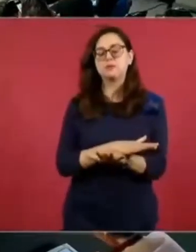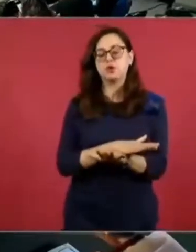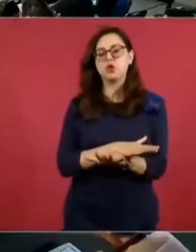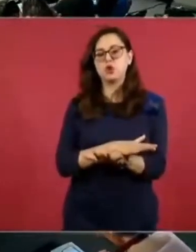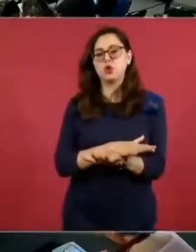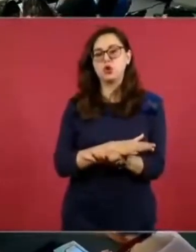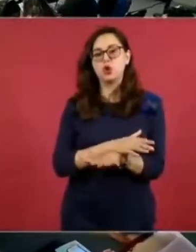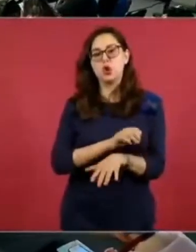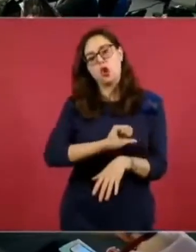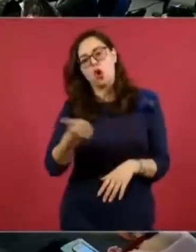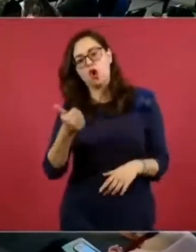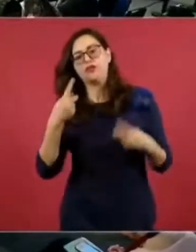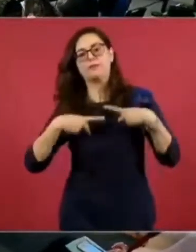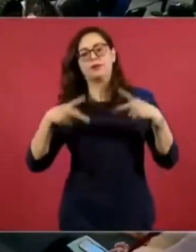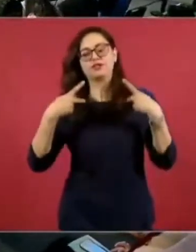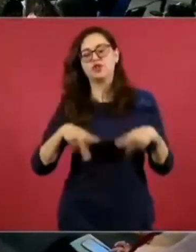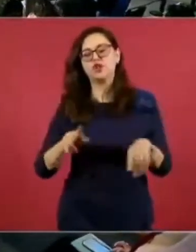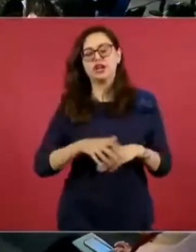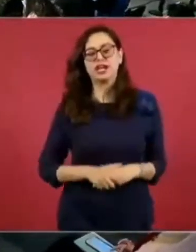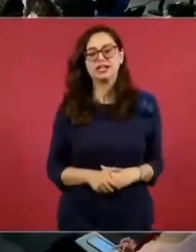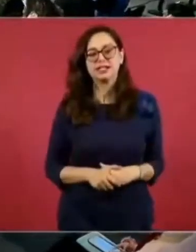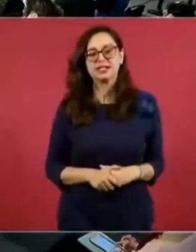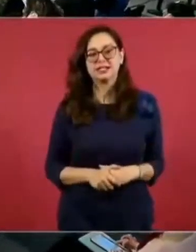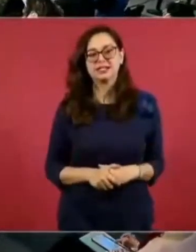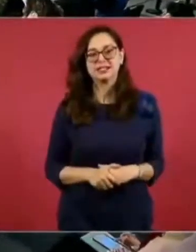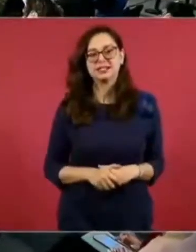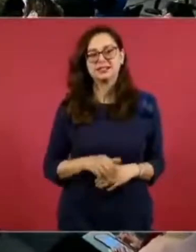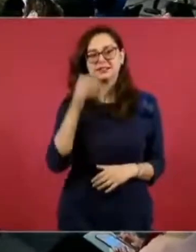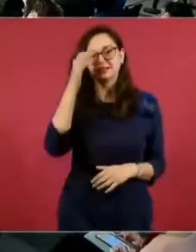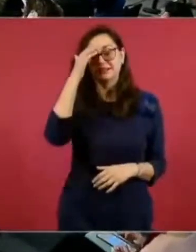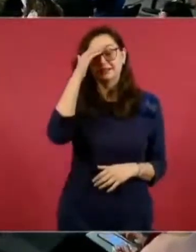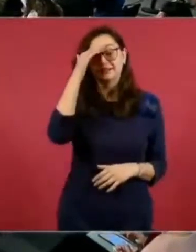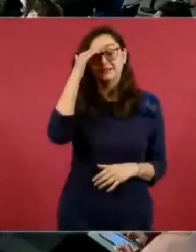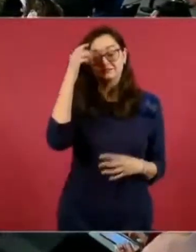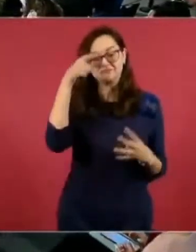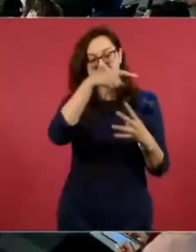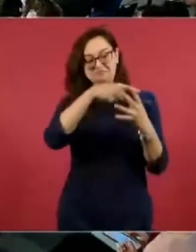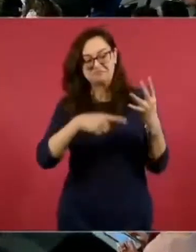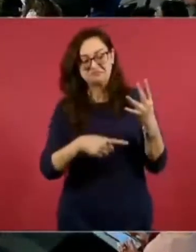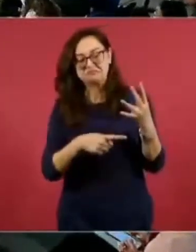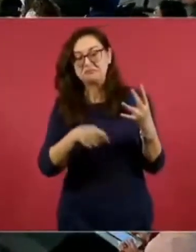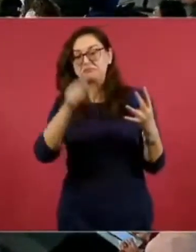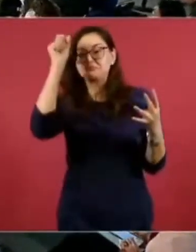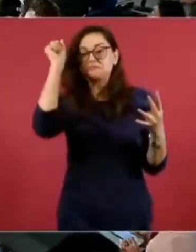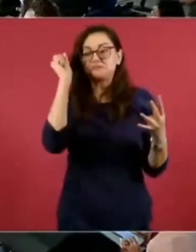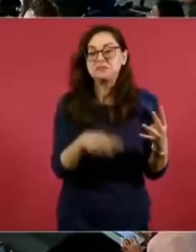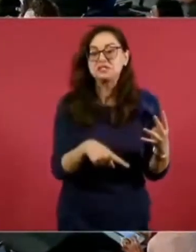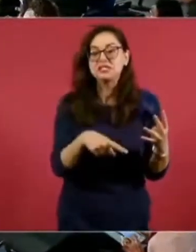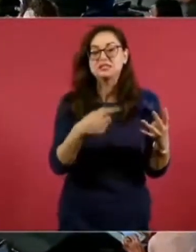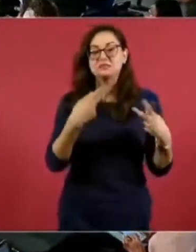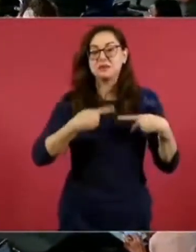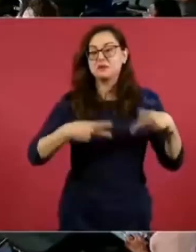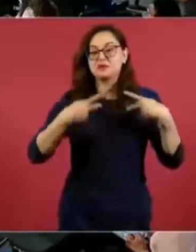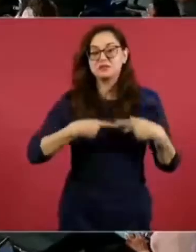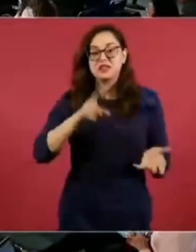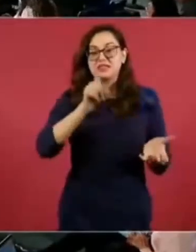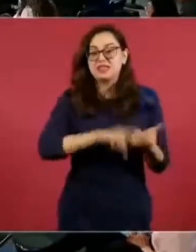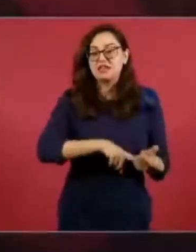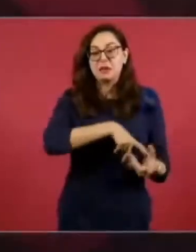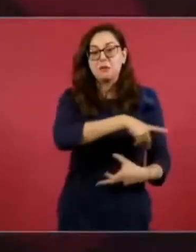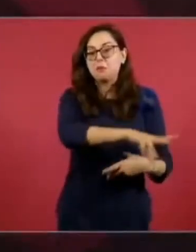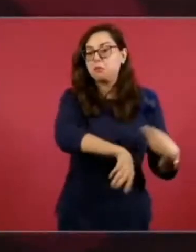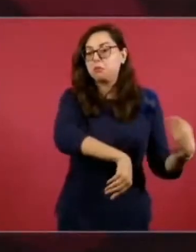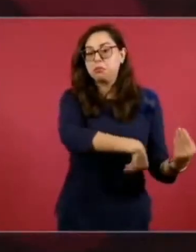Entonces, es lamentable, no podía yo